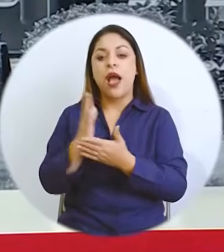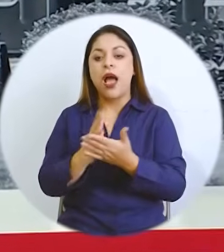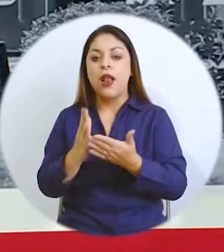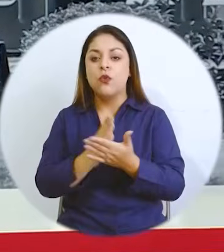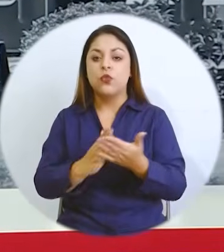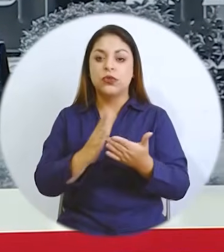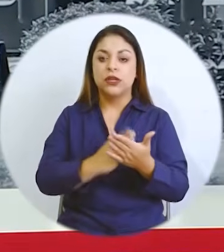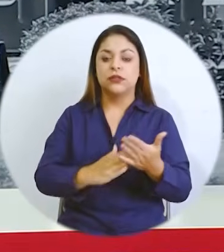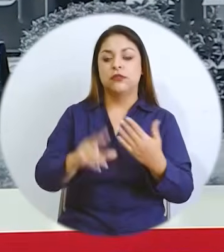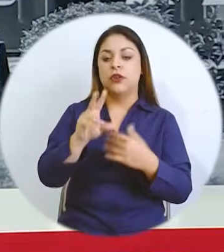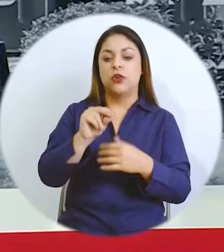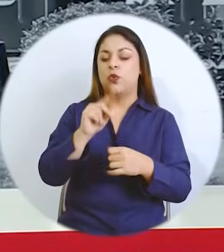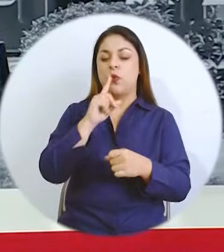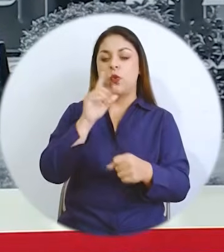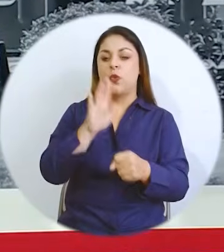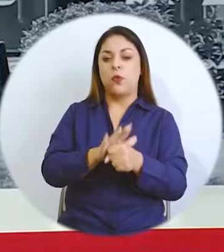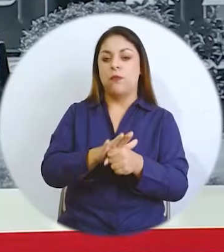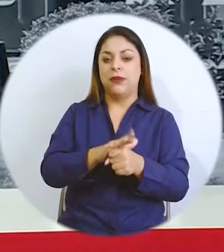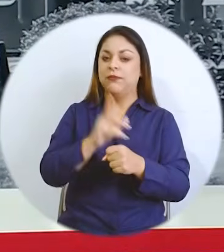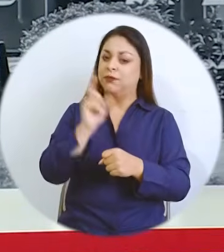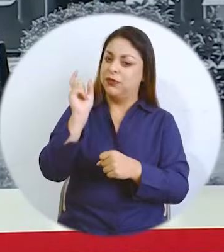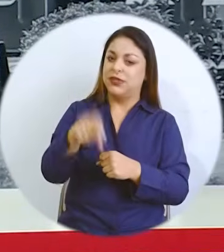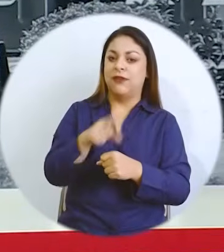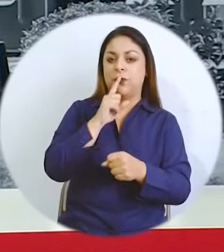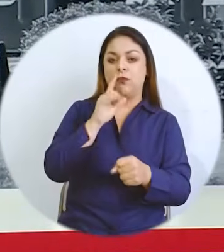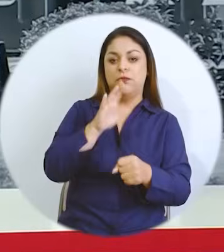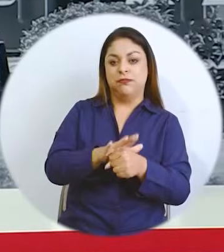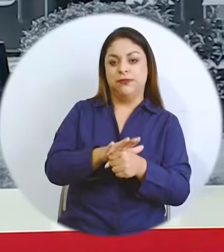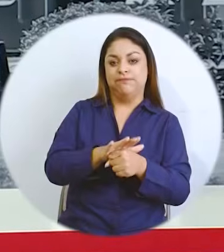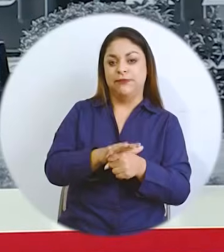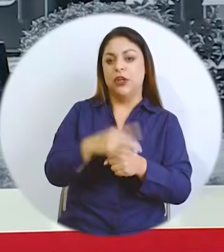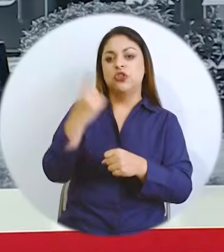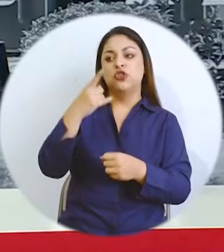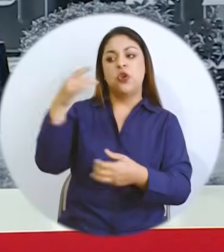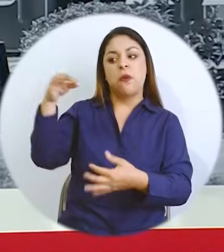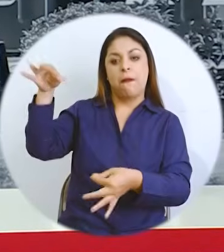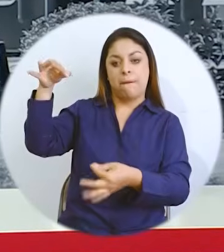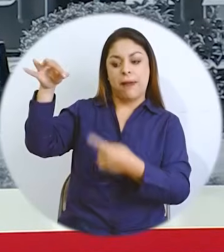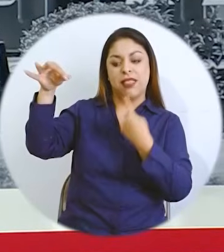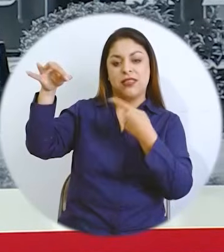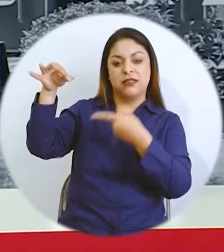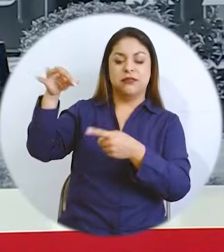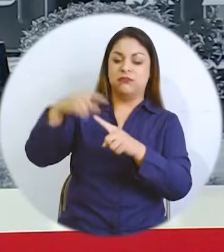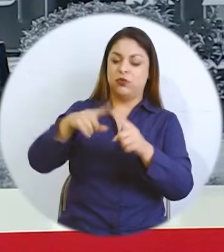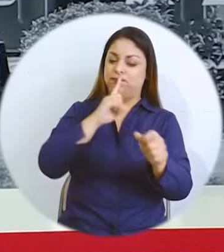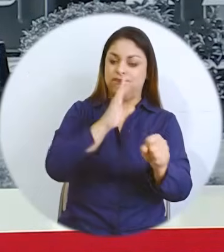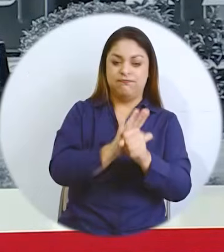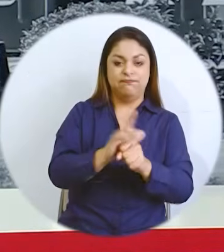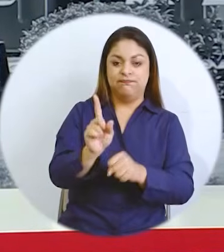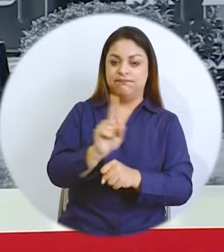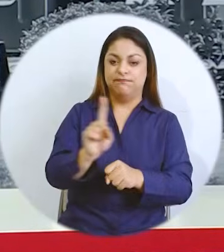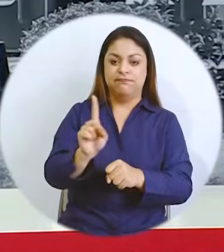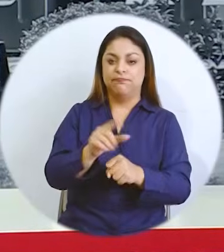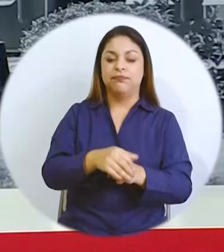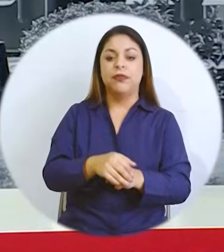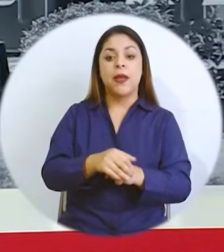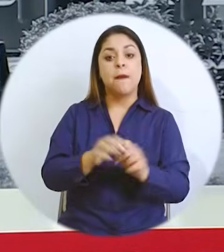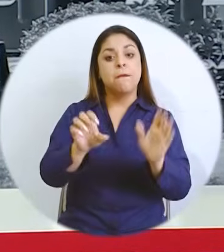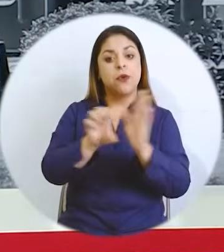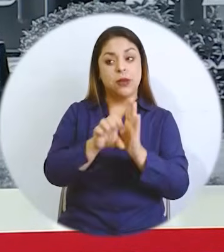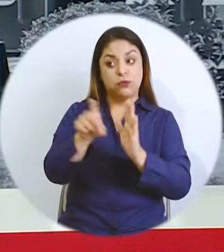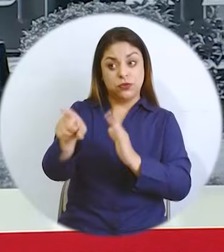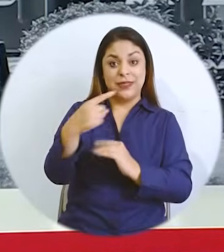buenas, pero algunas no se cumplen como se debería cumplir. Por lo menos están en papel, pero no se cumplen. Con lo